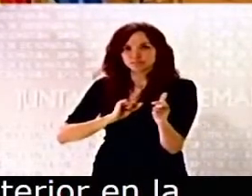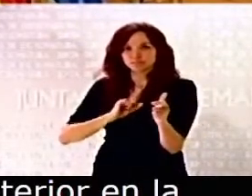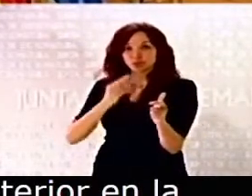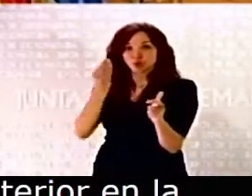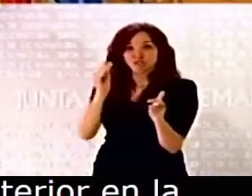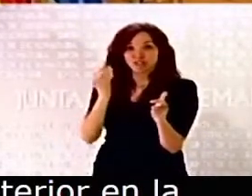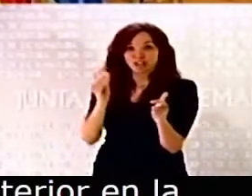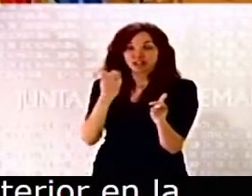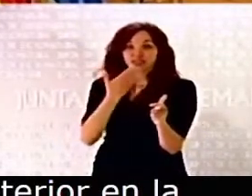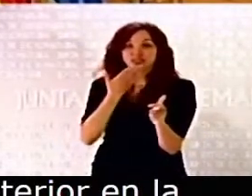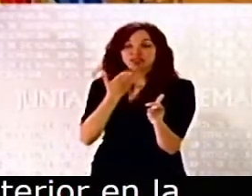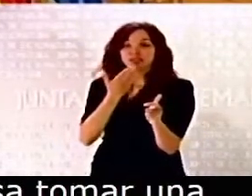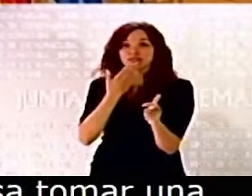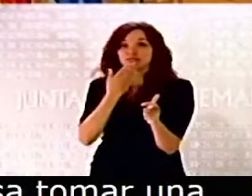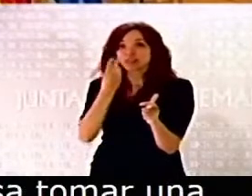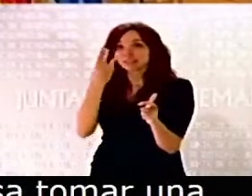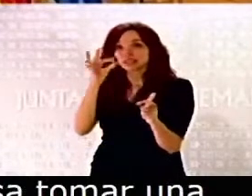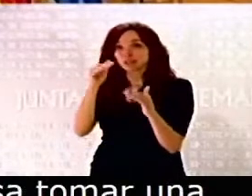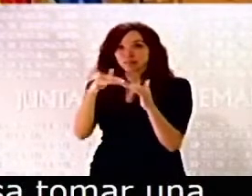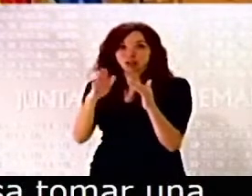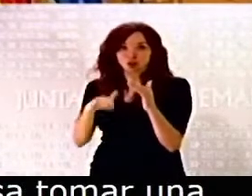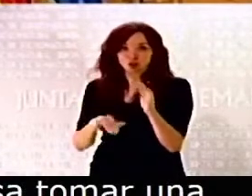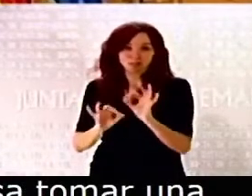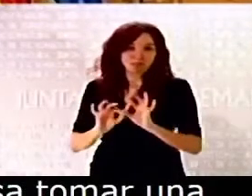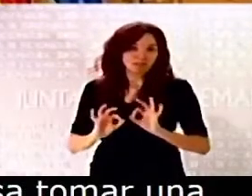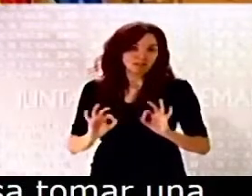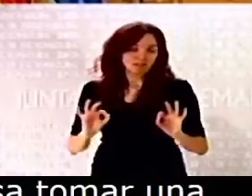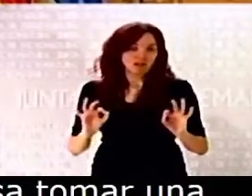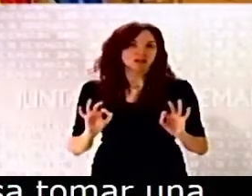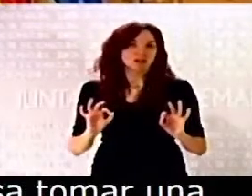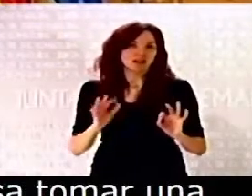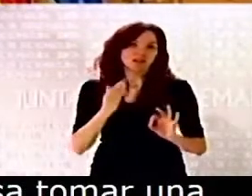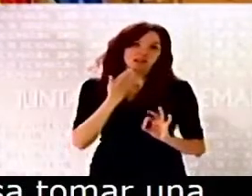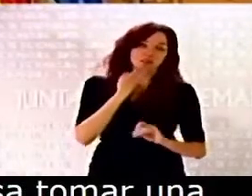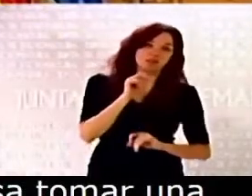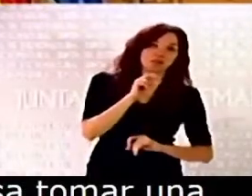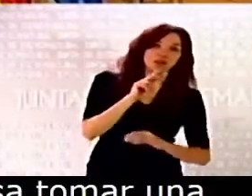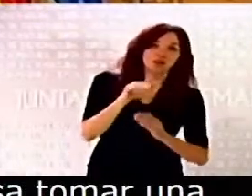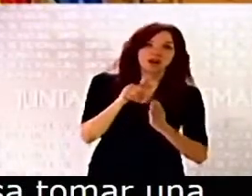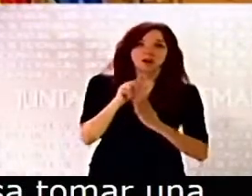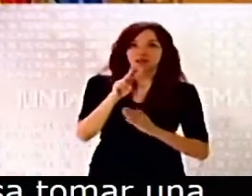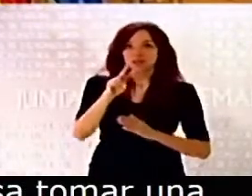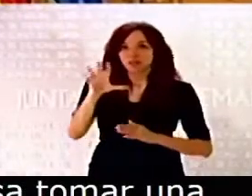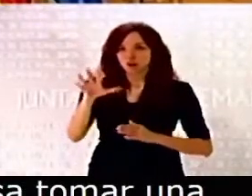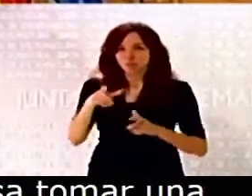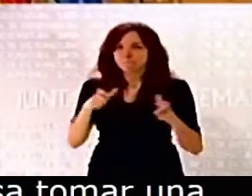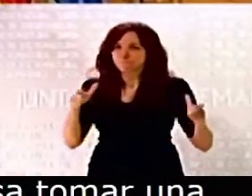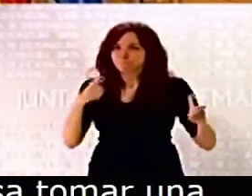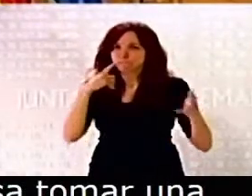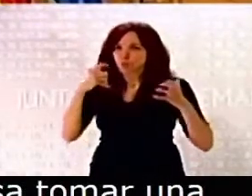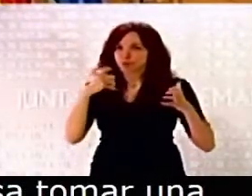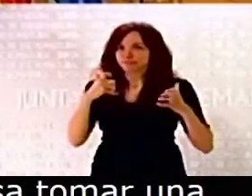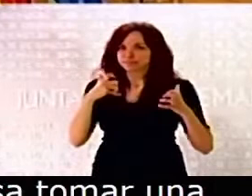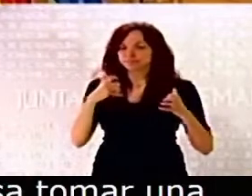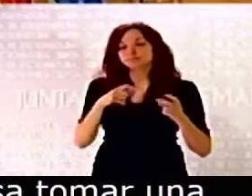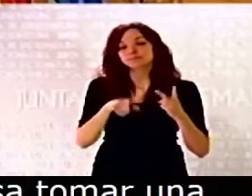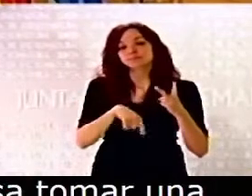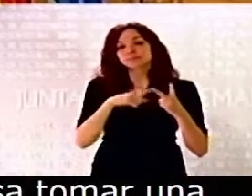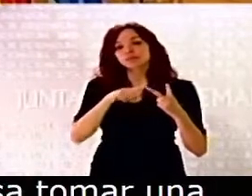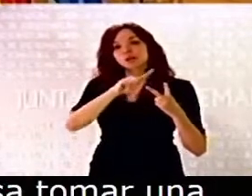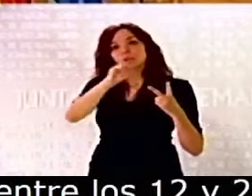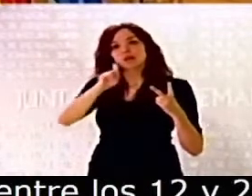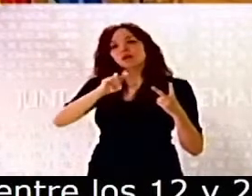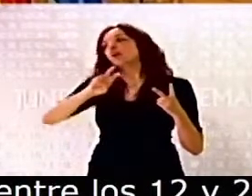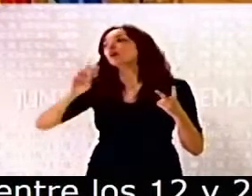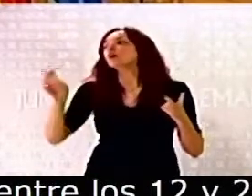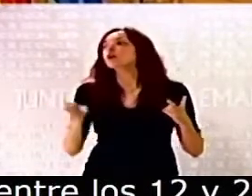jóvenes, menores de 30 años, especialmente entre los 12 y 25. Y luego, por otra parte, también incidiendo con